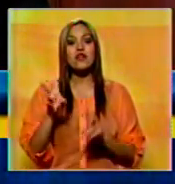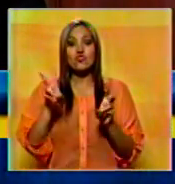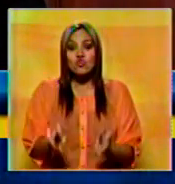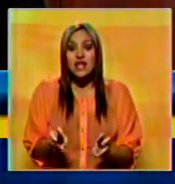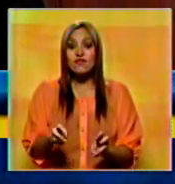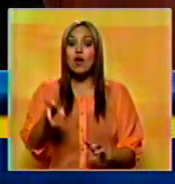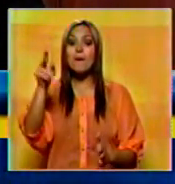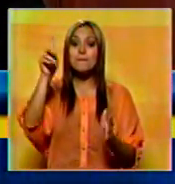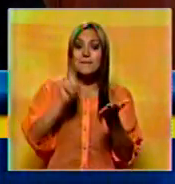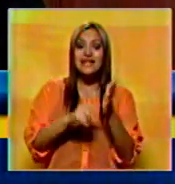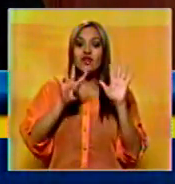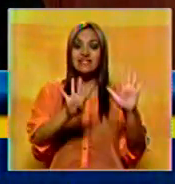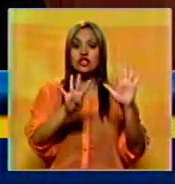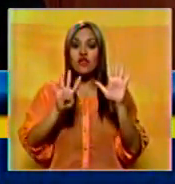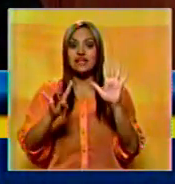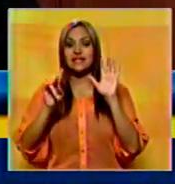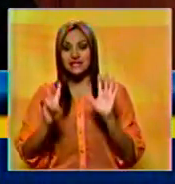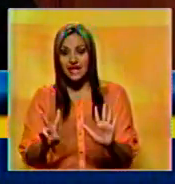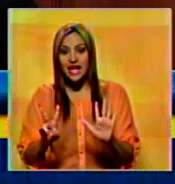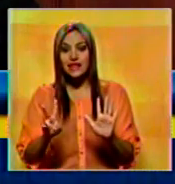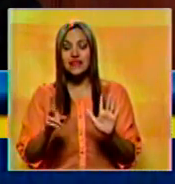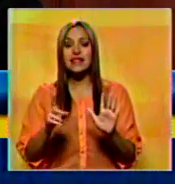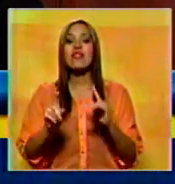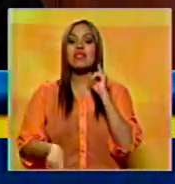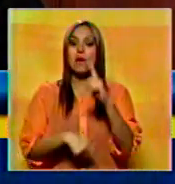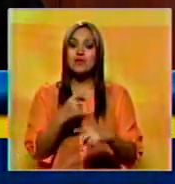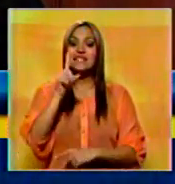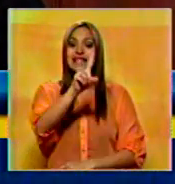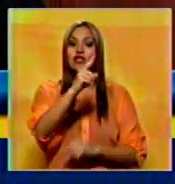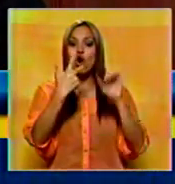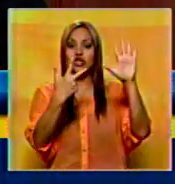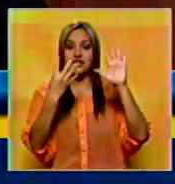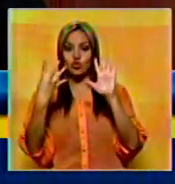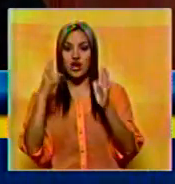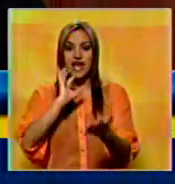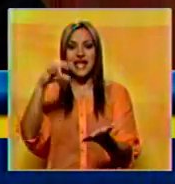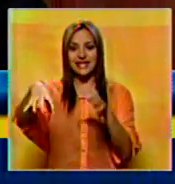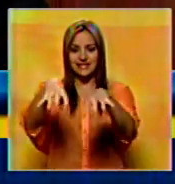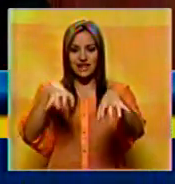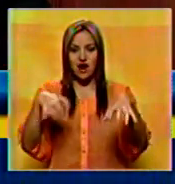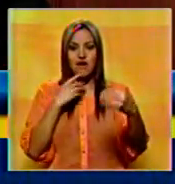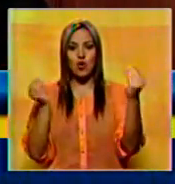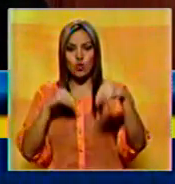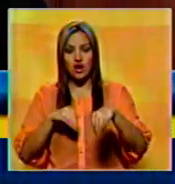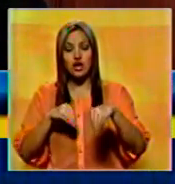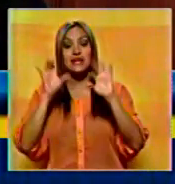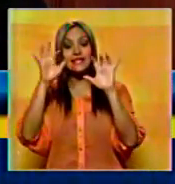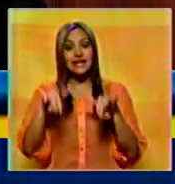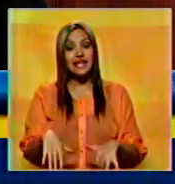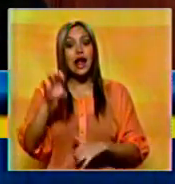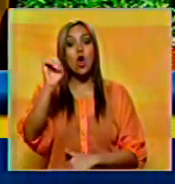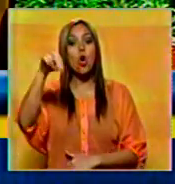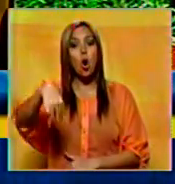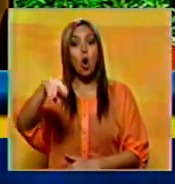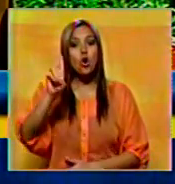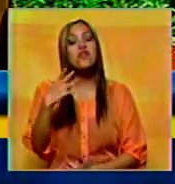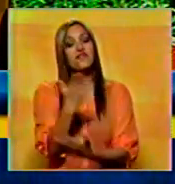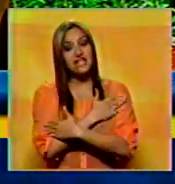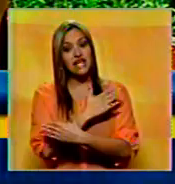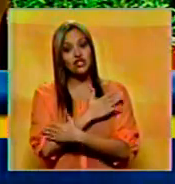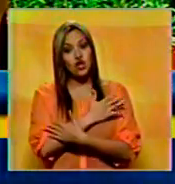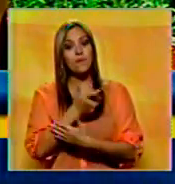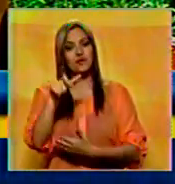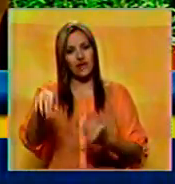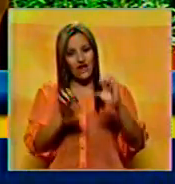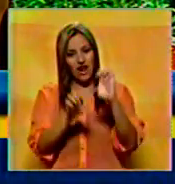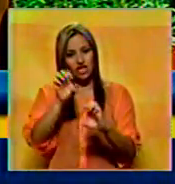en 1997 y fue suscrita por 189 estados. El secretario general de la ONU, Ban Ki-moon, felicitó a los